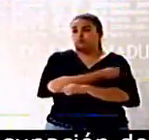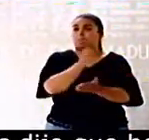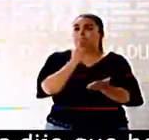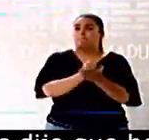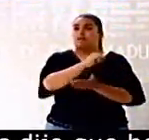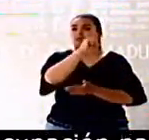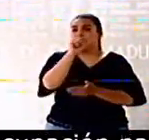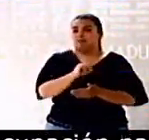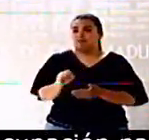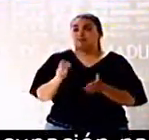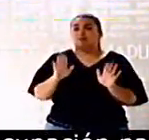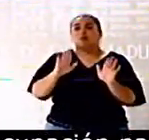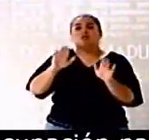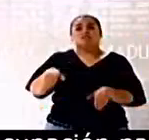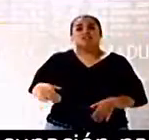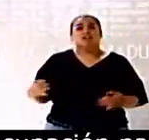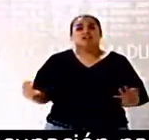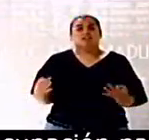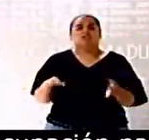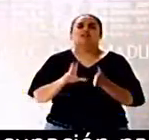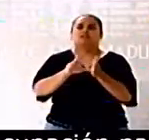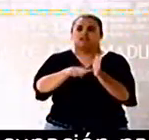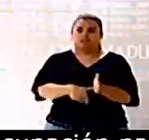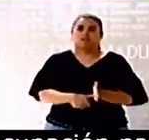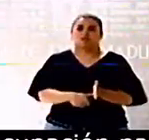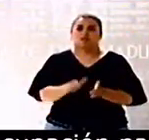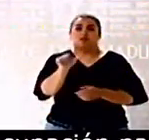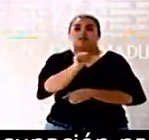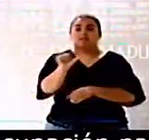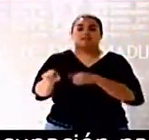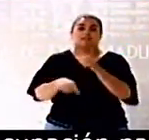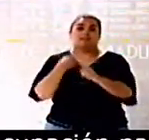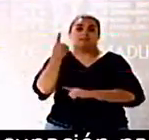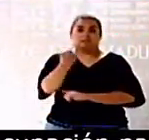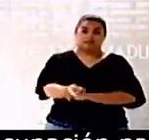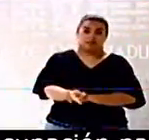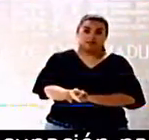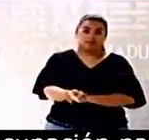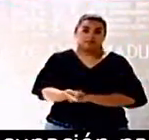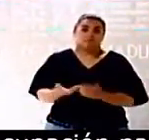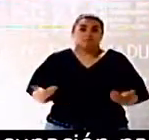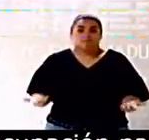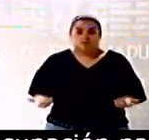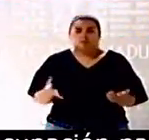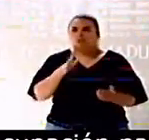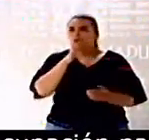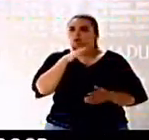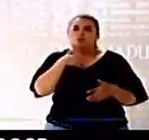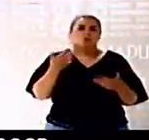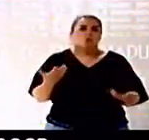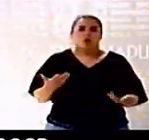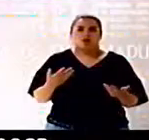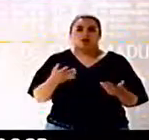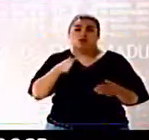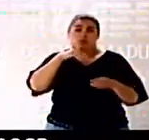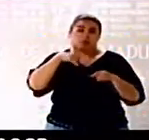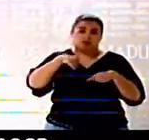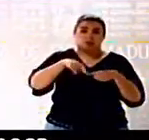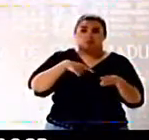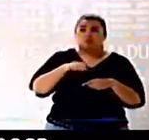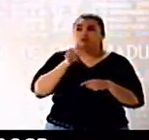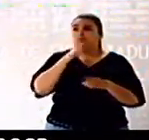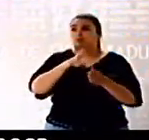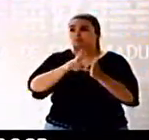AstraZeneca. Finalmente se va a retrasar, será la semana que viene. No sé cuáles son los motivos, si son logísticos de ese